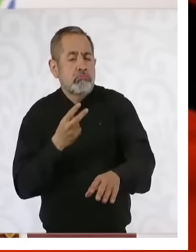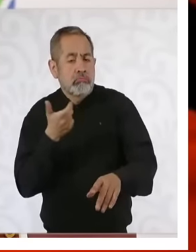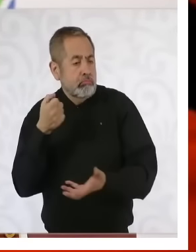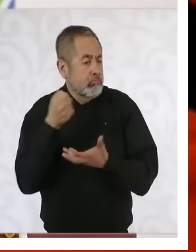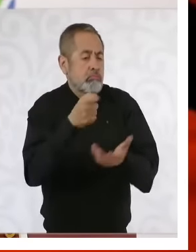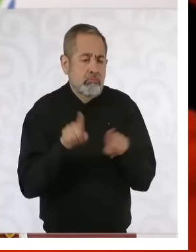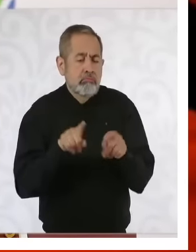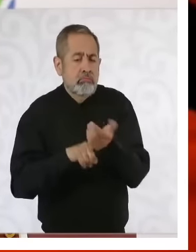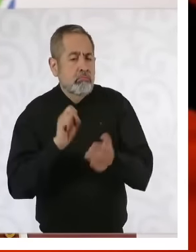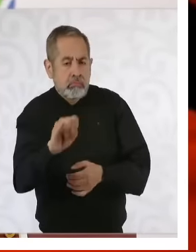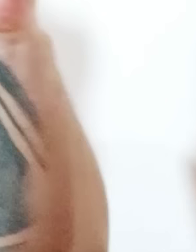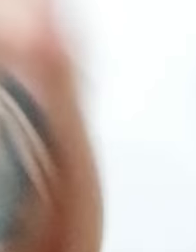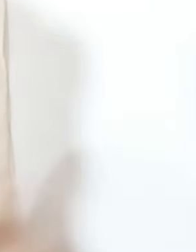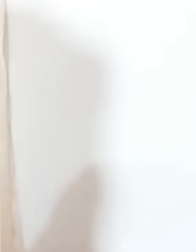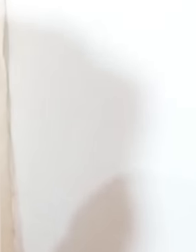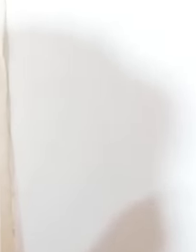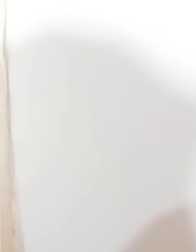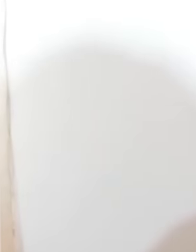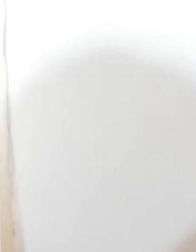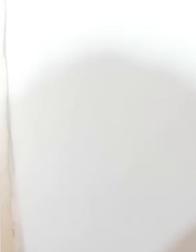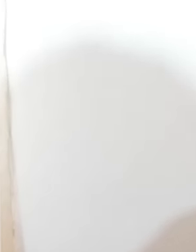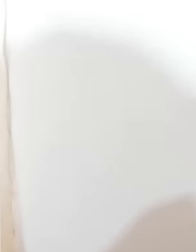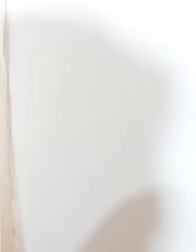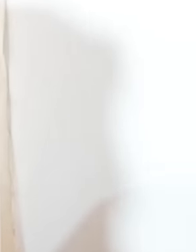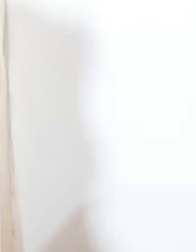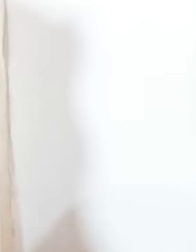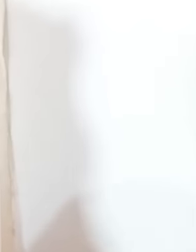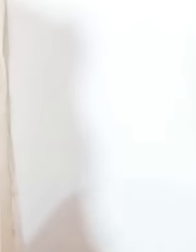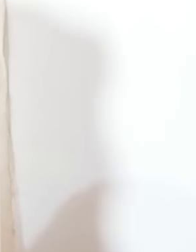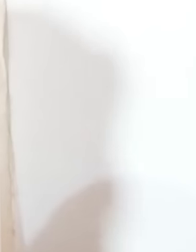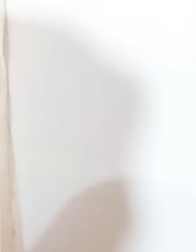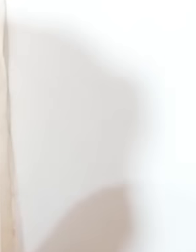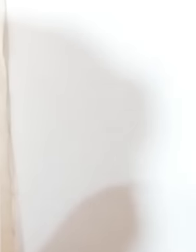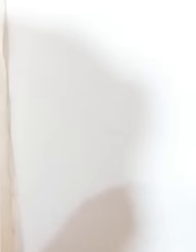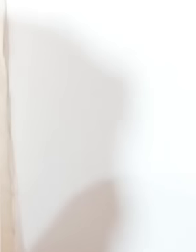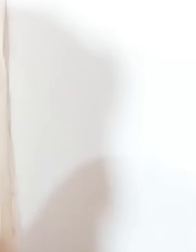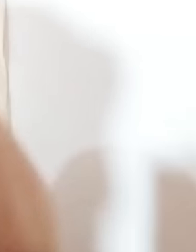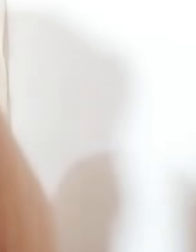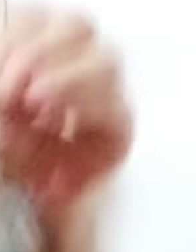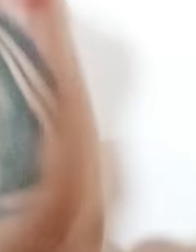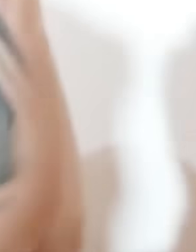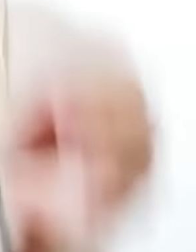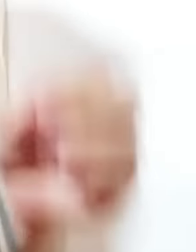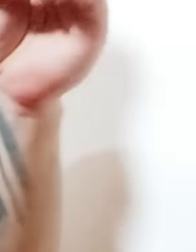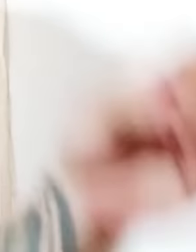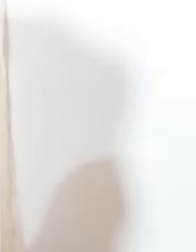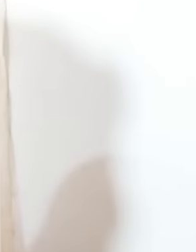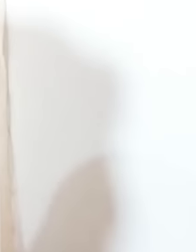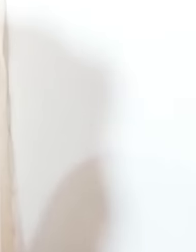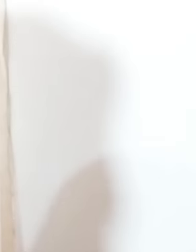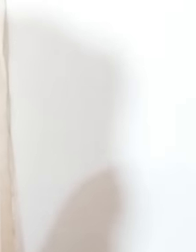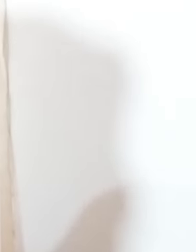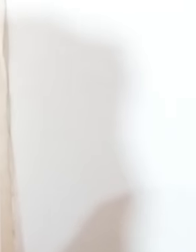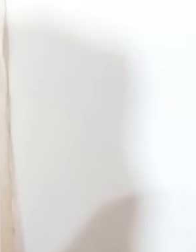subsidio, no hay subsidio. Bienvenidos hermanos mexicanos a un nuevo video. Claudia